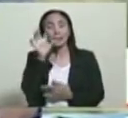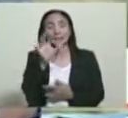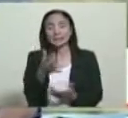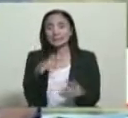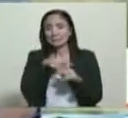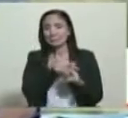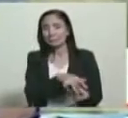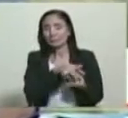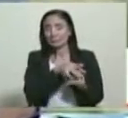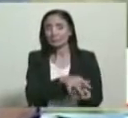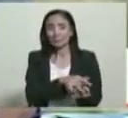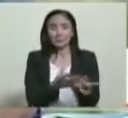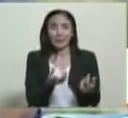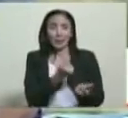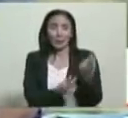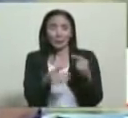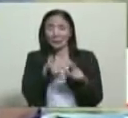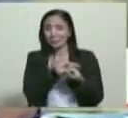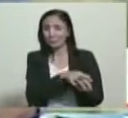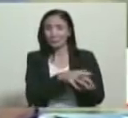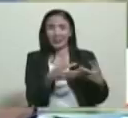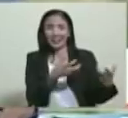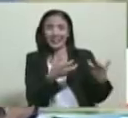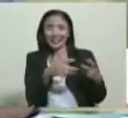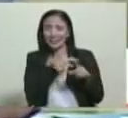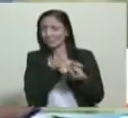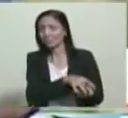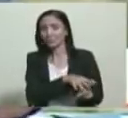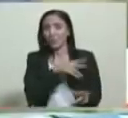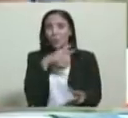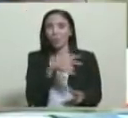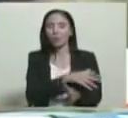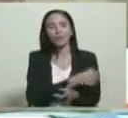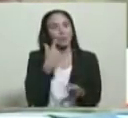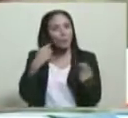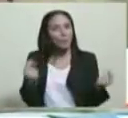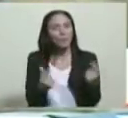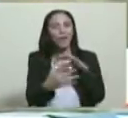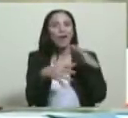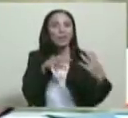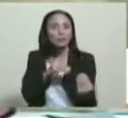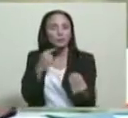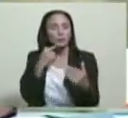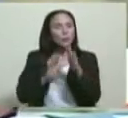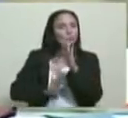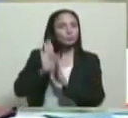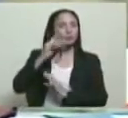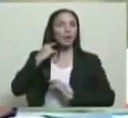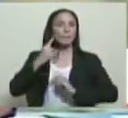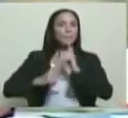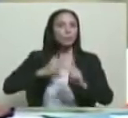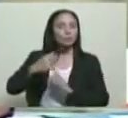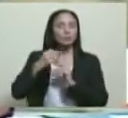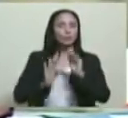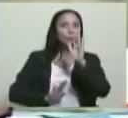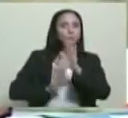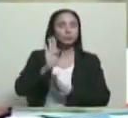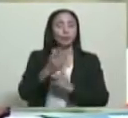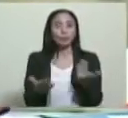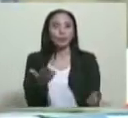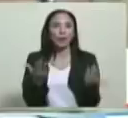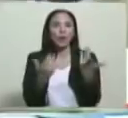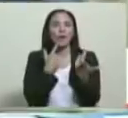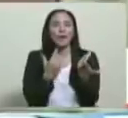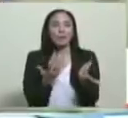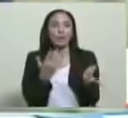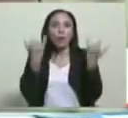prácticamente a una economía de guerra. Y en economía de guerra nos toca adaptarnos a ese proceso y, por supuesto, cambiar patrones de